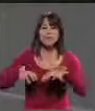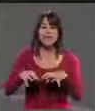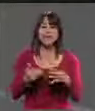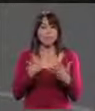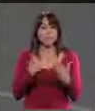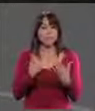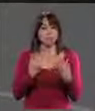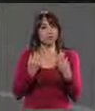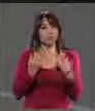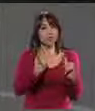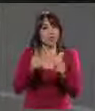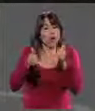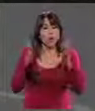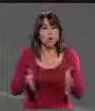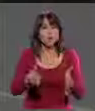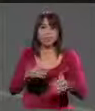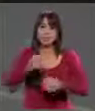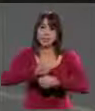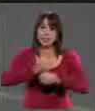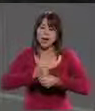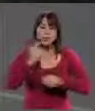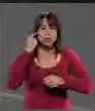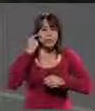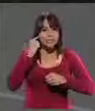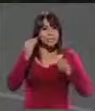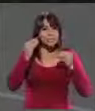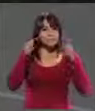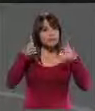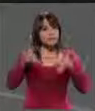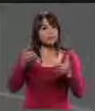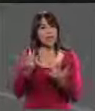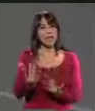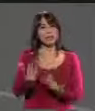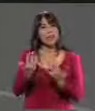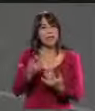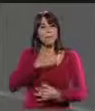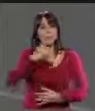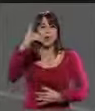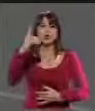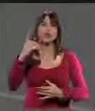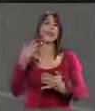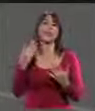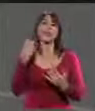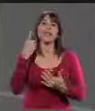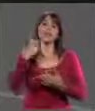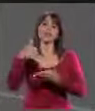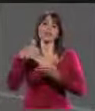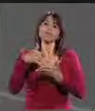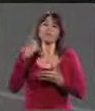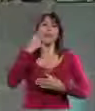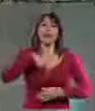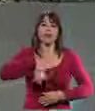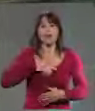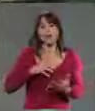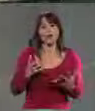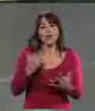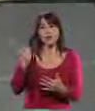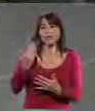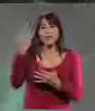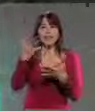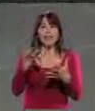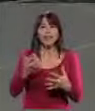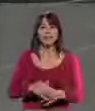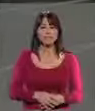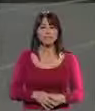Tenemos una planilla de jugadores pues, que trabajamos a conciencia y no esperando en Dios que sea para nosotros y que